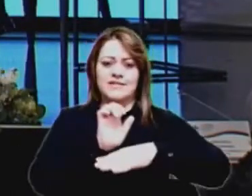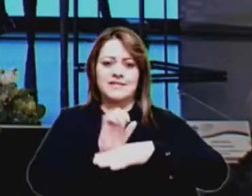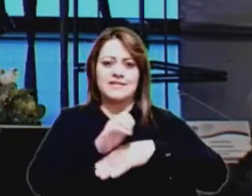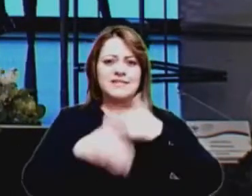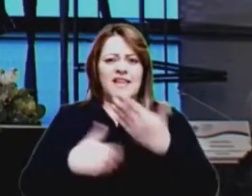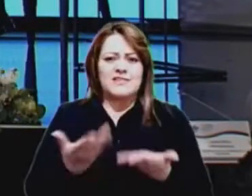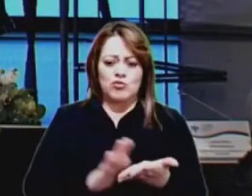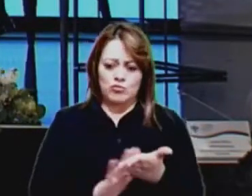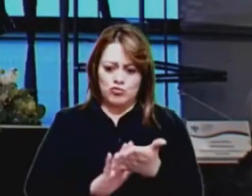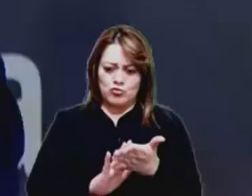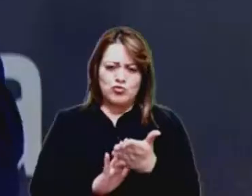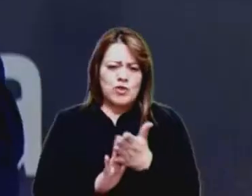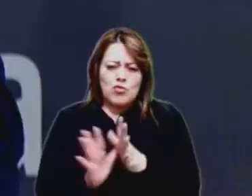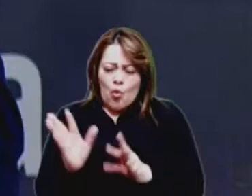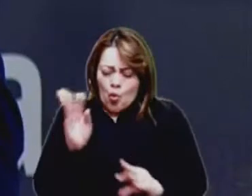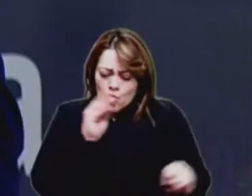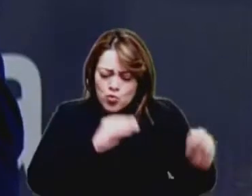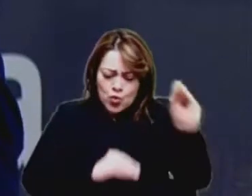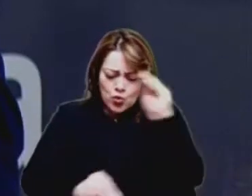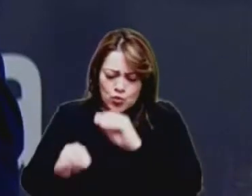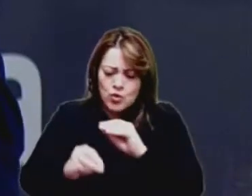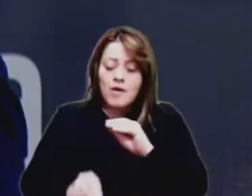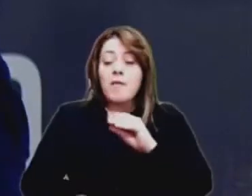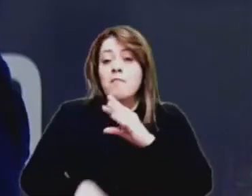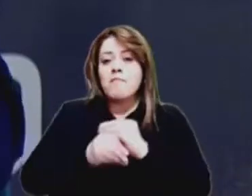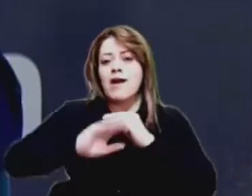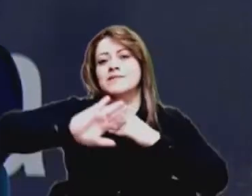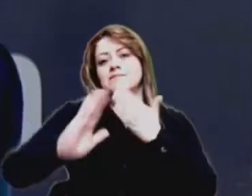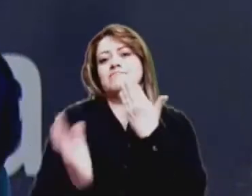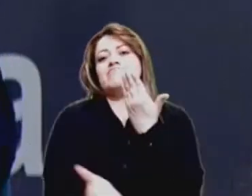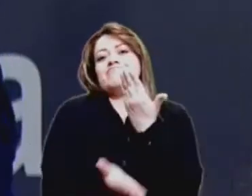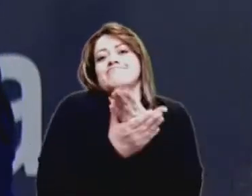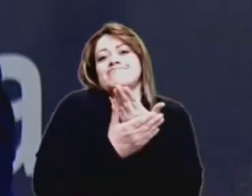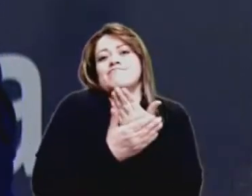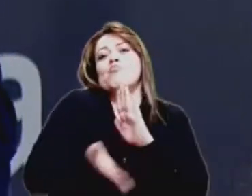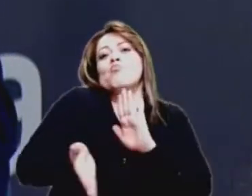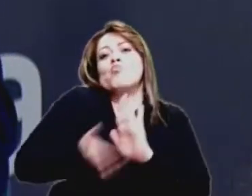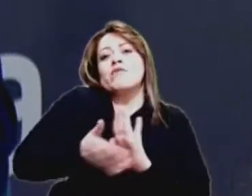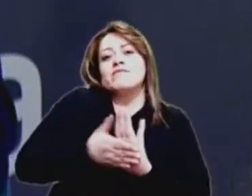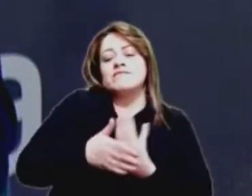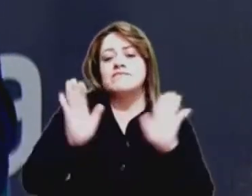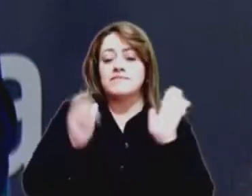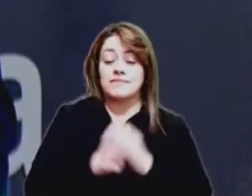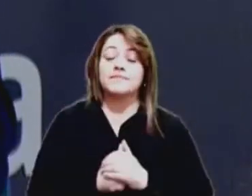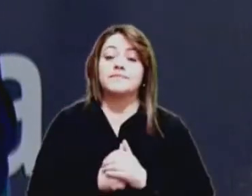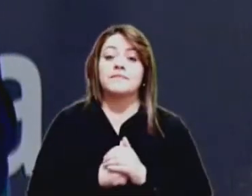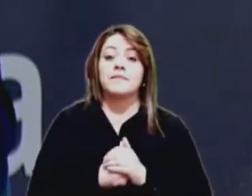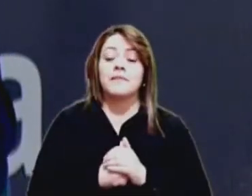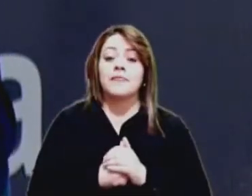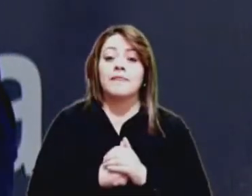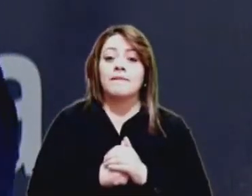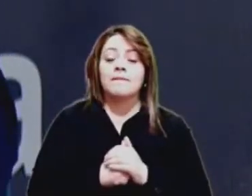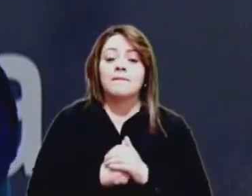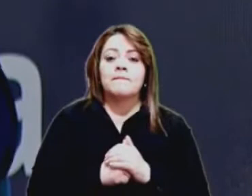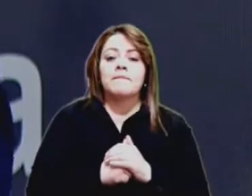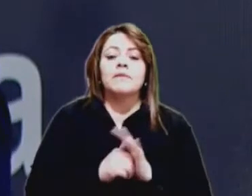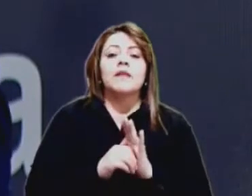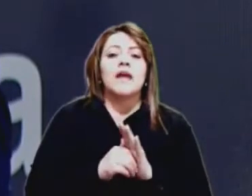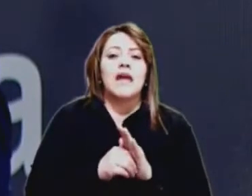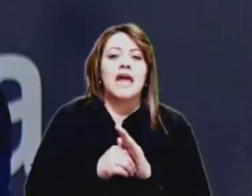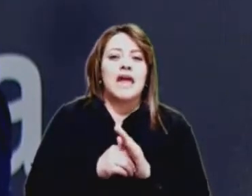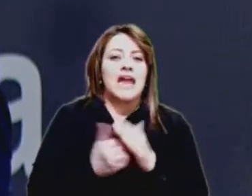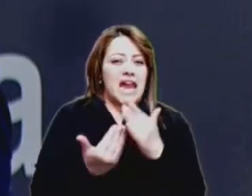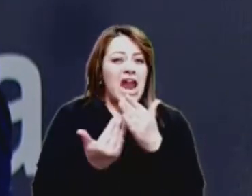y se acompañan las pruebas en estos pocos meses que tiene que tiene de estrenado este nuevo